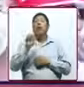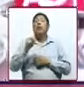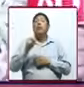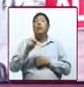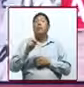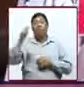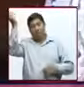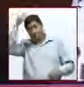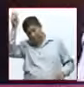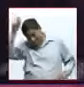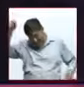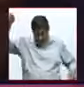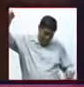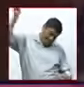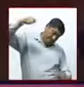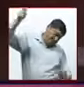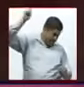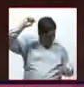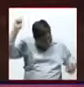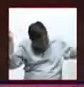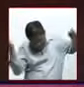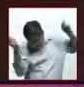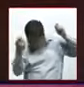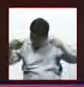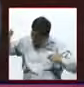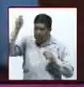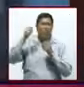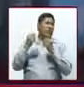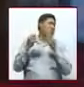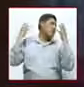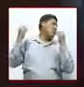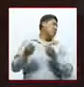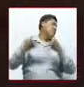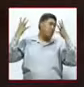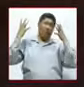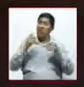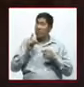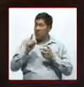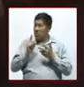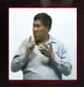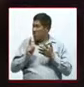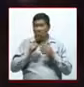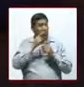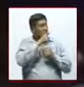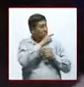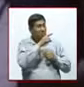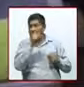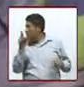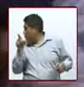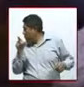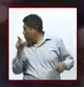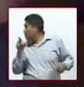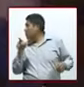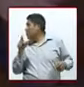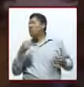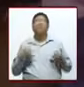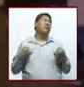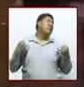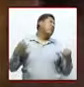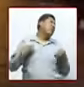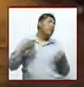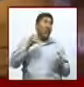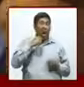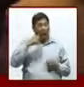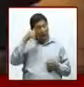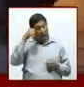Llamerada 100%, ¿qué te parece? Hay miles de bloques, Gerardo. Si tú te pones aquí a observar por allá, jóvenes, personas